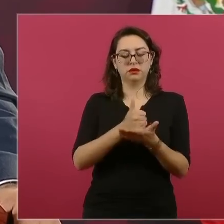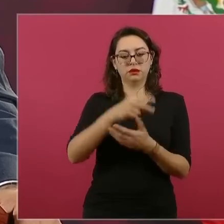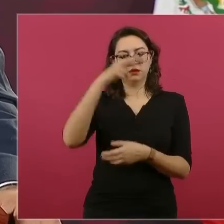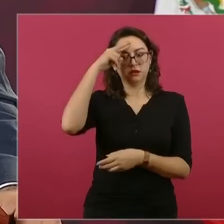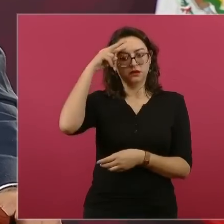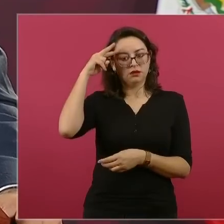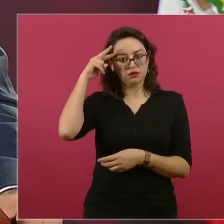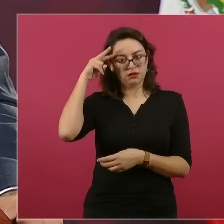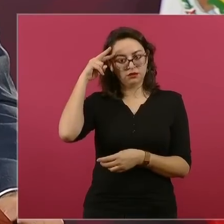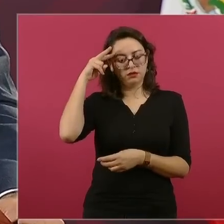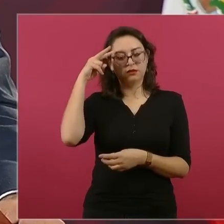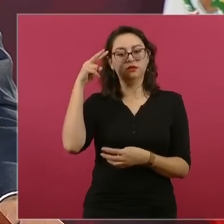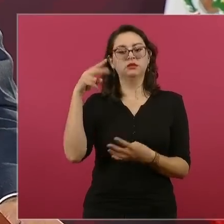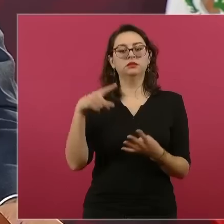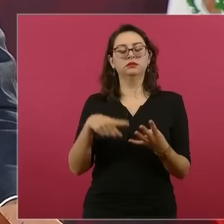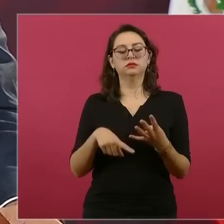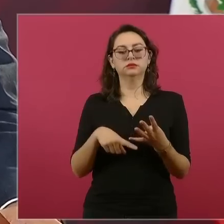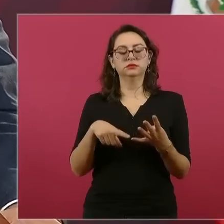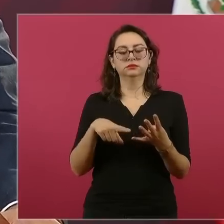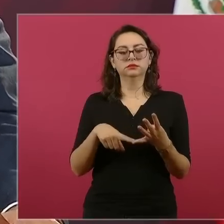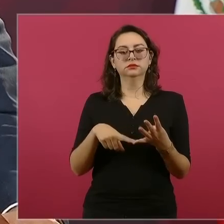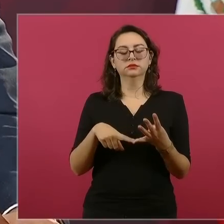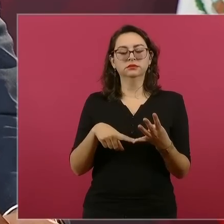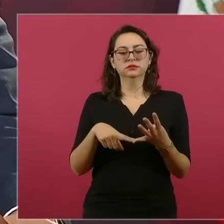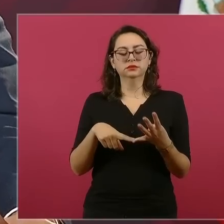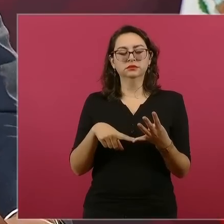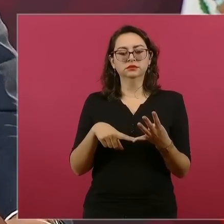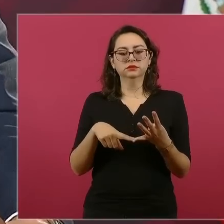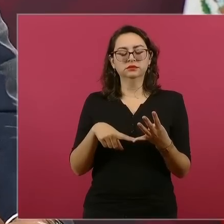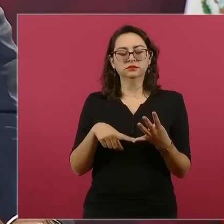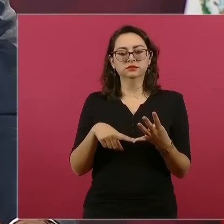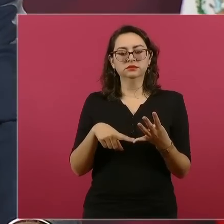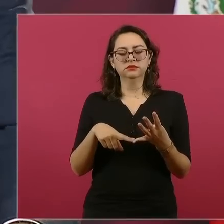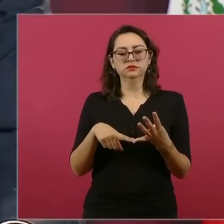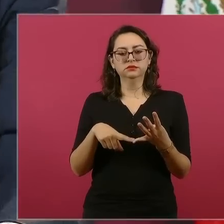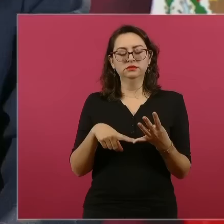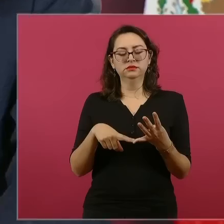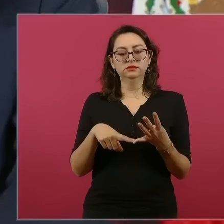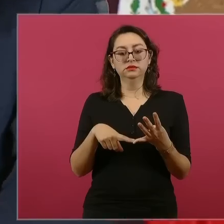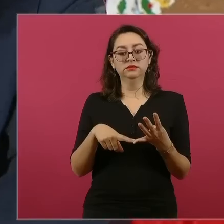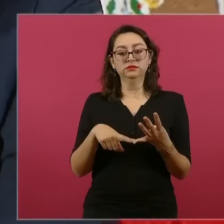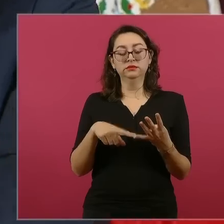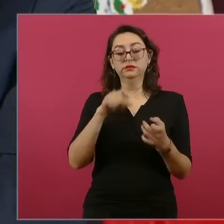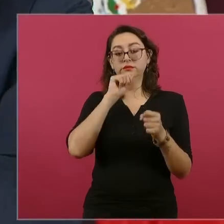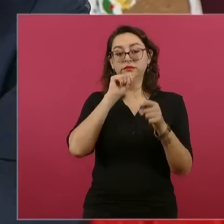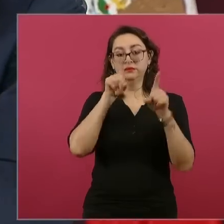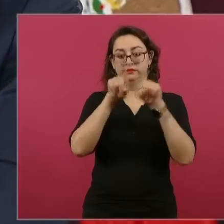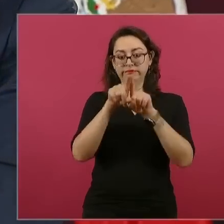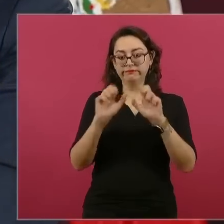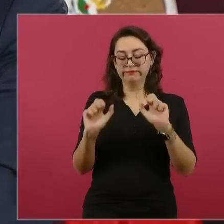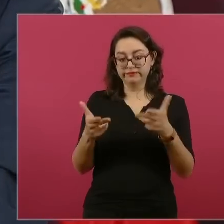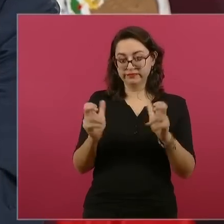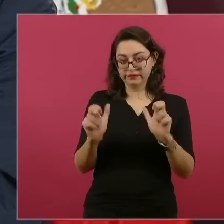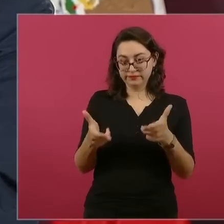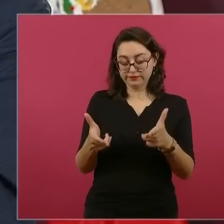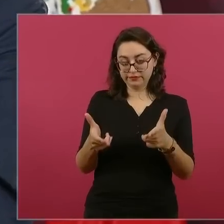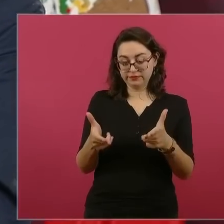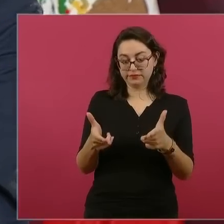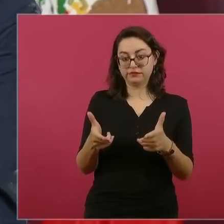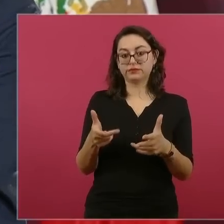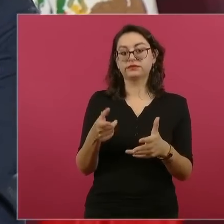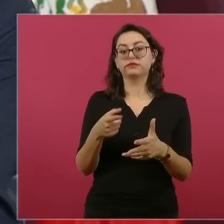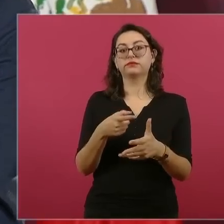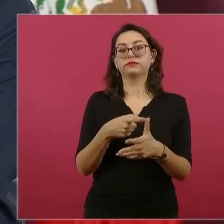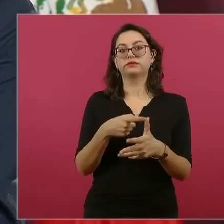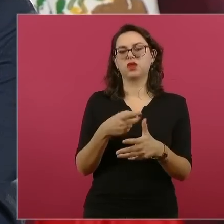Hay el de Liste, es el Mérida, y hay uno en Tapachula, del seguro, de